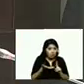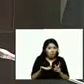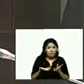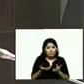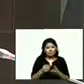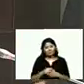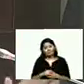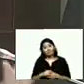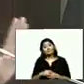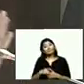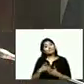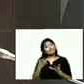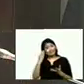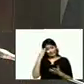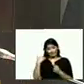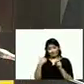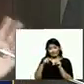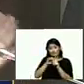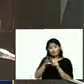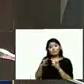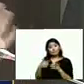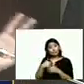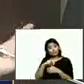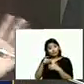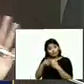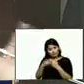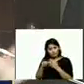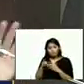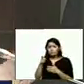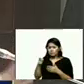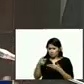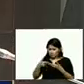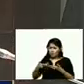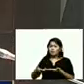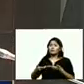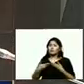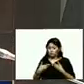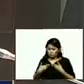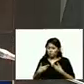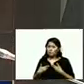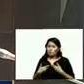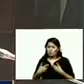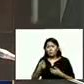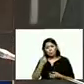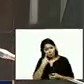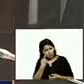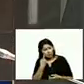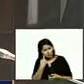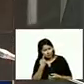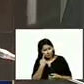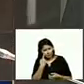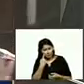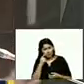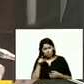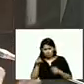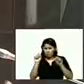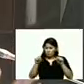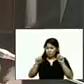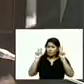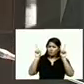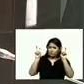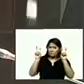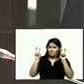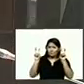diputado, tiene todo el derecho de velar por su asunto migratorio. Es un año de